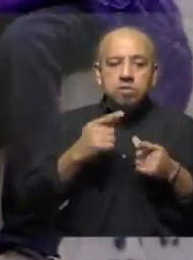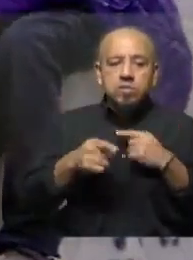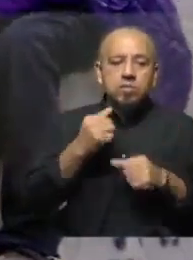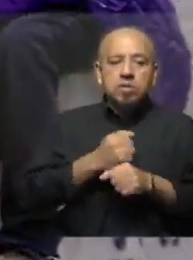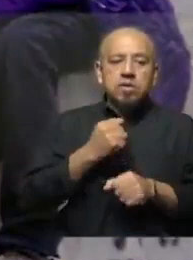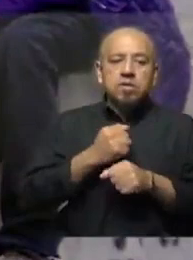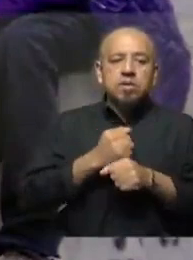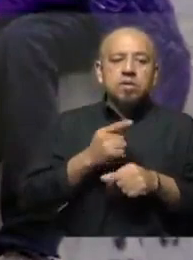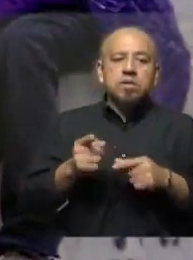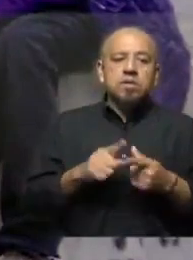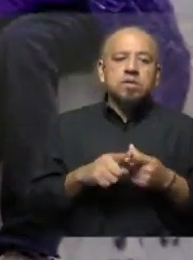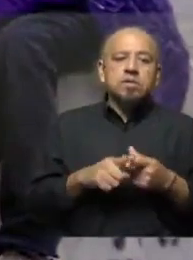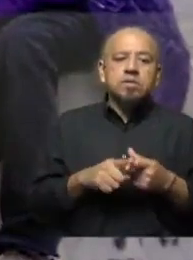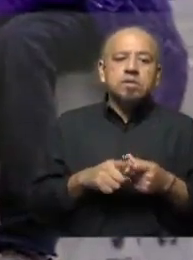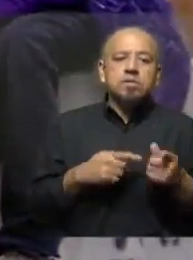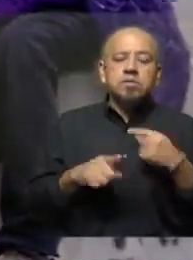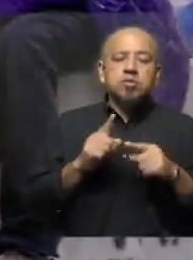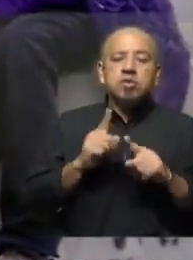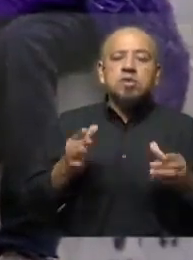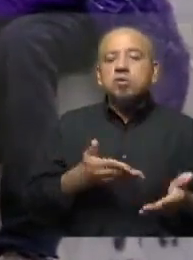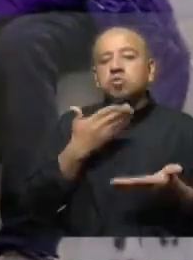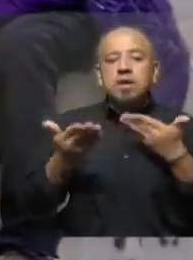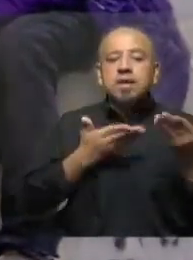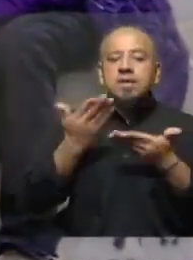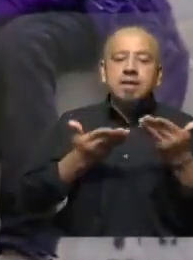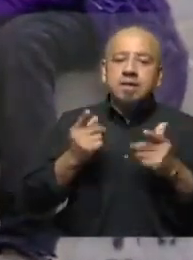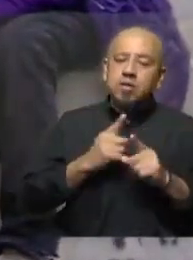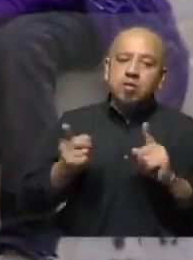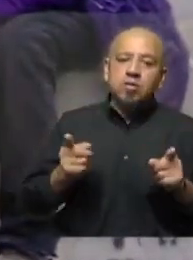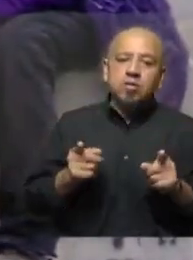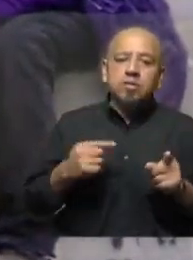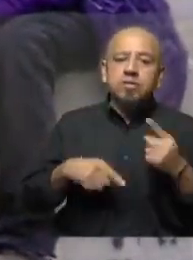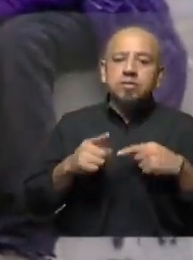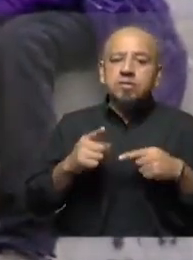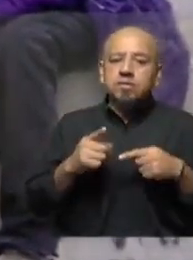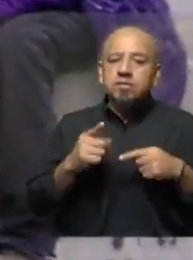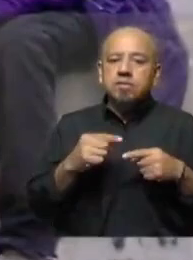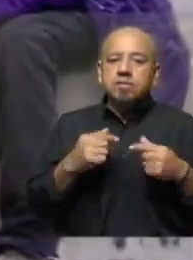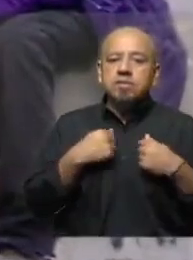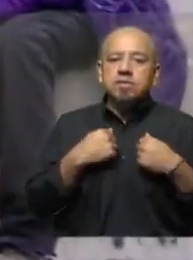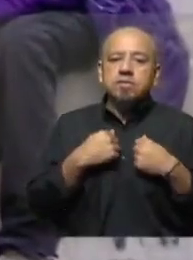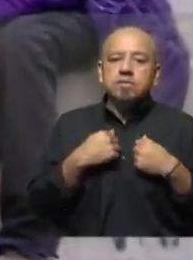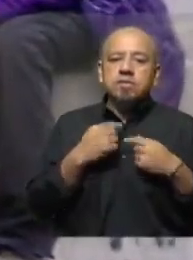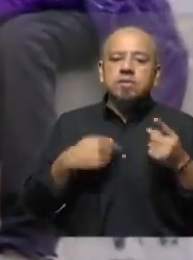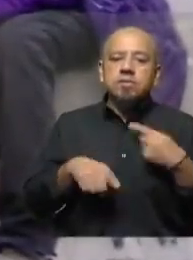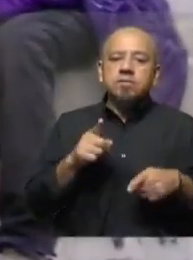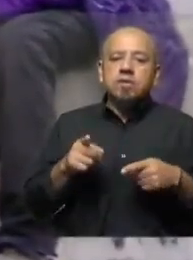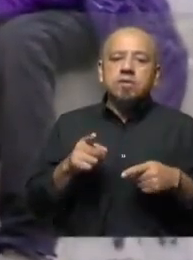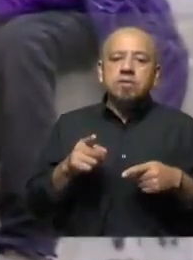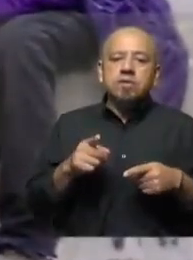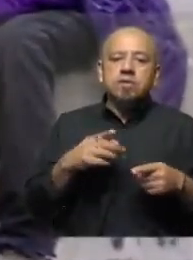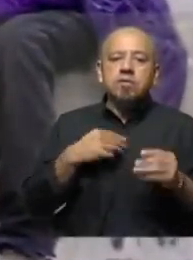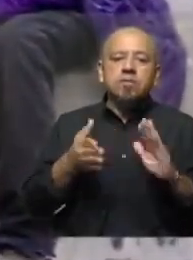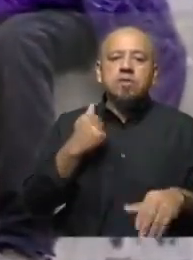de artes escénicas, me parece. Como que no sos una cantante. No, sin menospreciar ser cantante, no, me encanta. Tipo, pero como que sos más